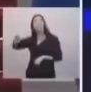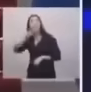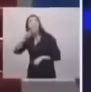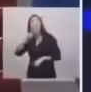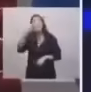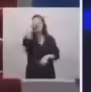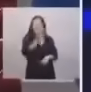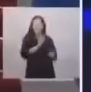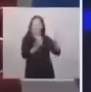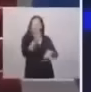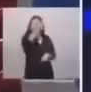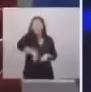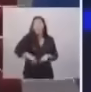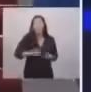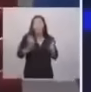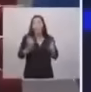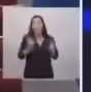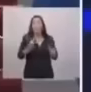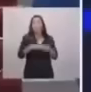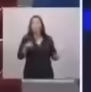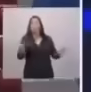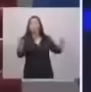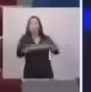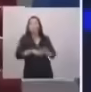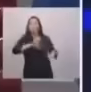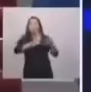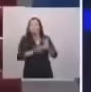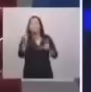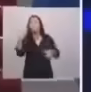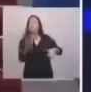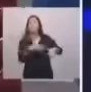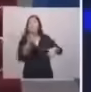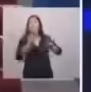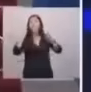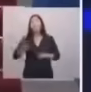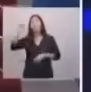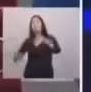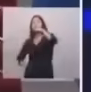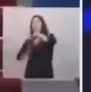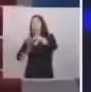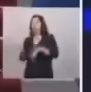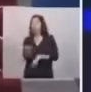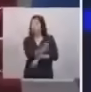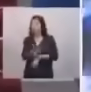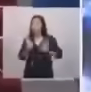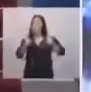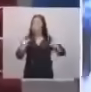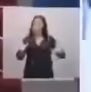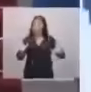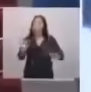en momento era Ah cuando hauo ofendo que deino